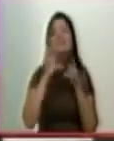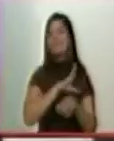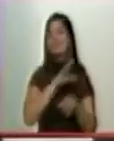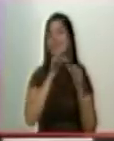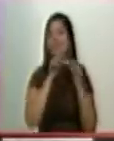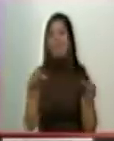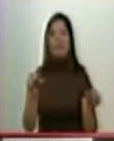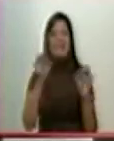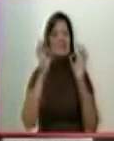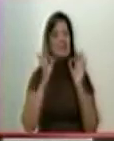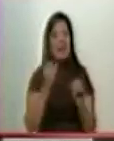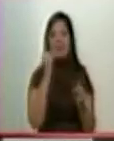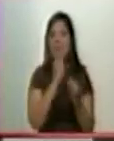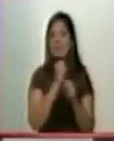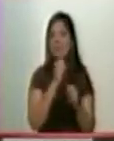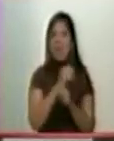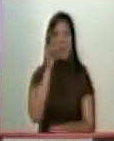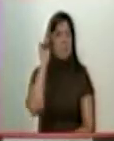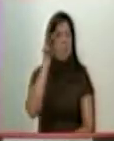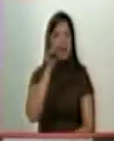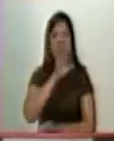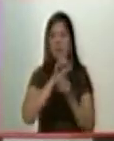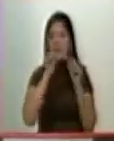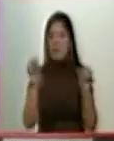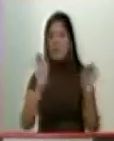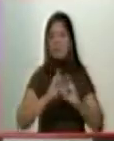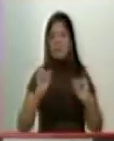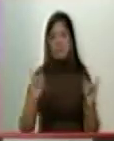del cargo, como debe ser.